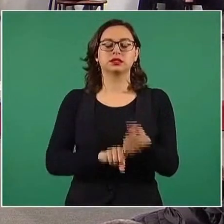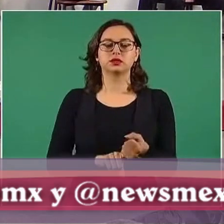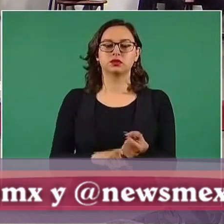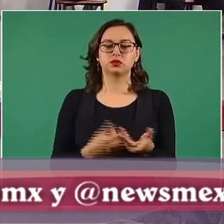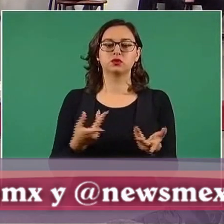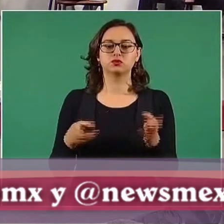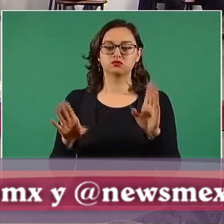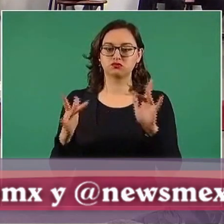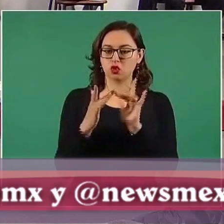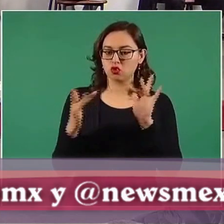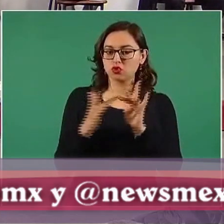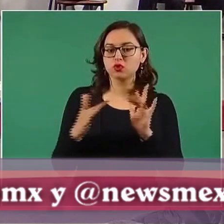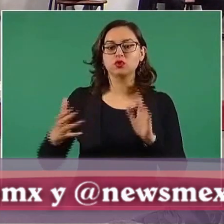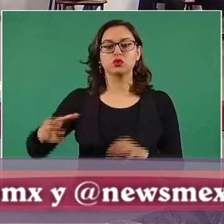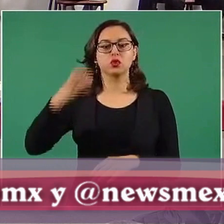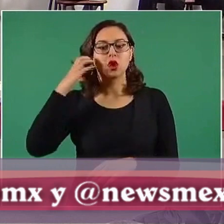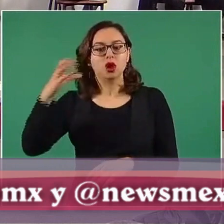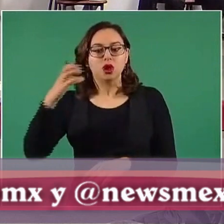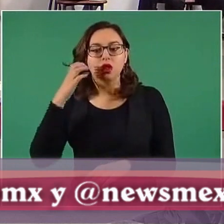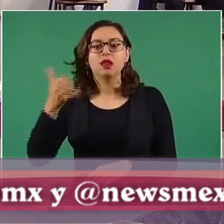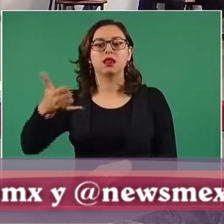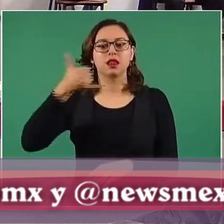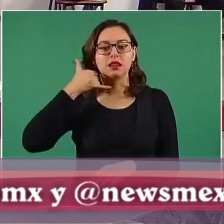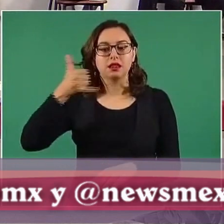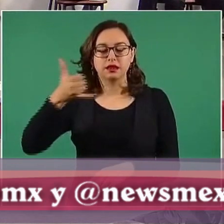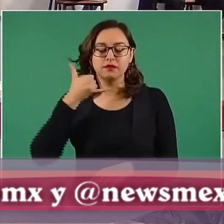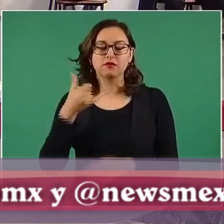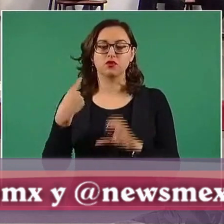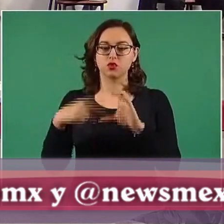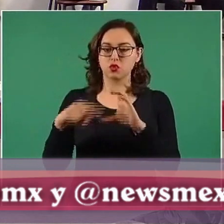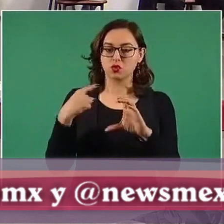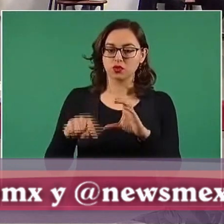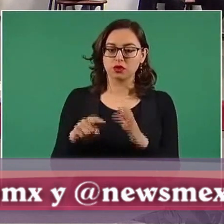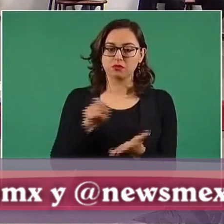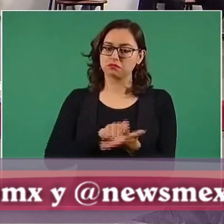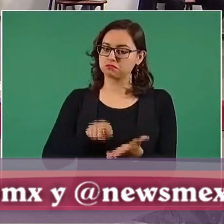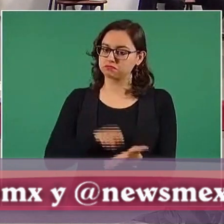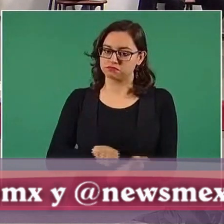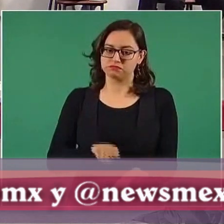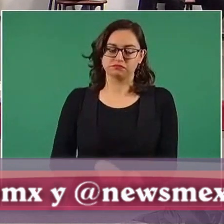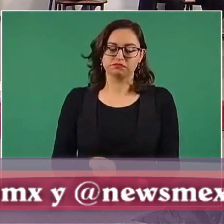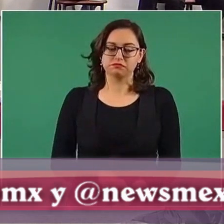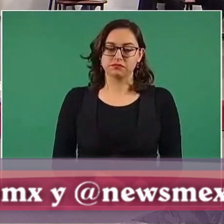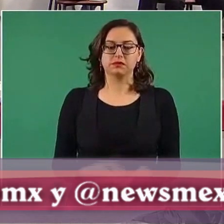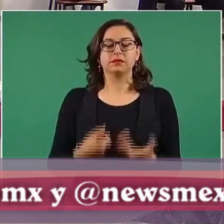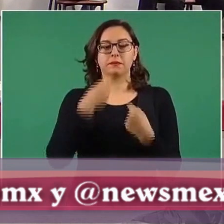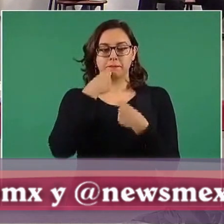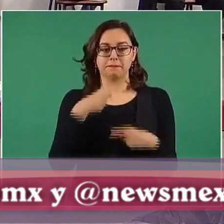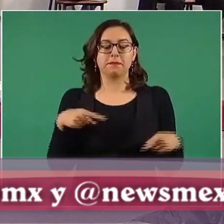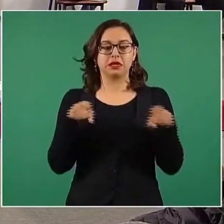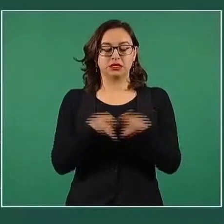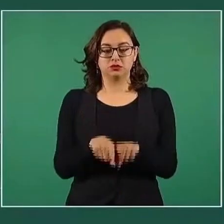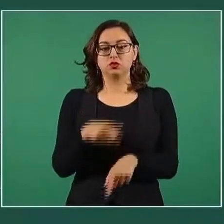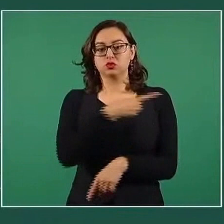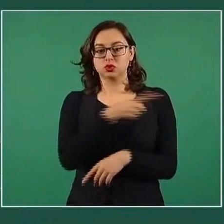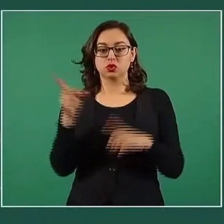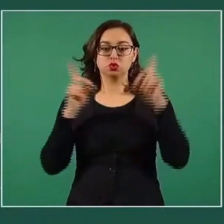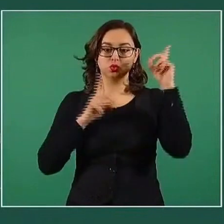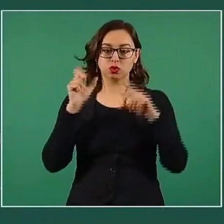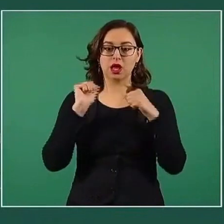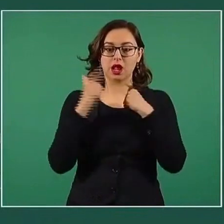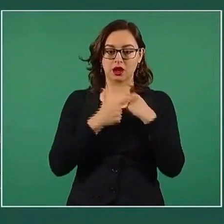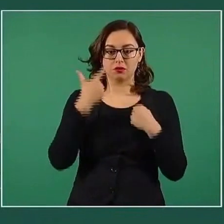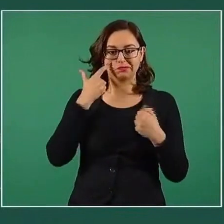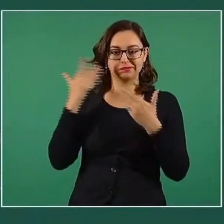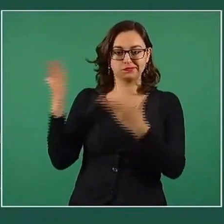de contacto que ahí están y que pueden ustedes también a través de lo que es la Secretaría de Gobierno, esas páginas,